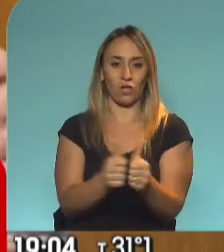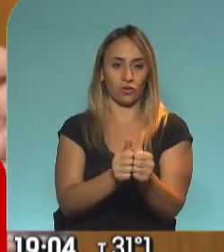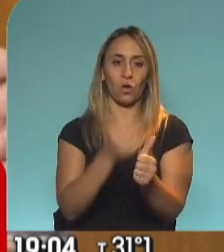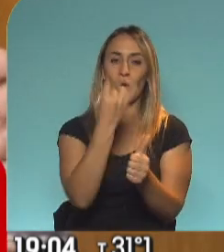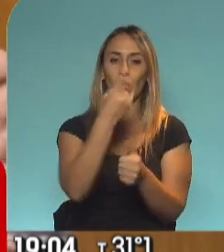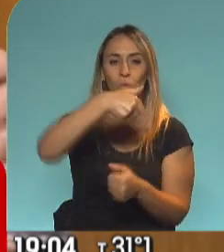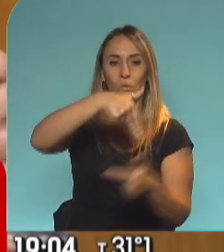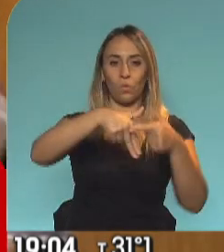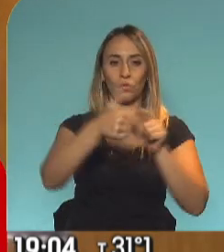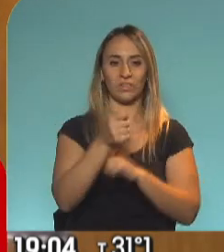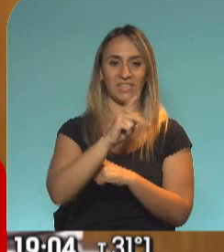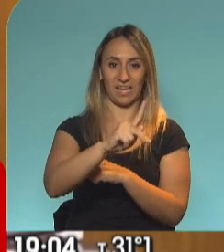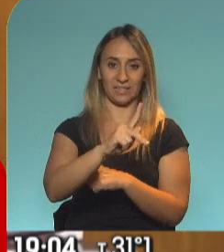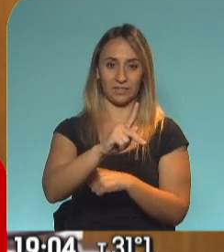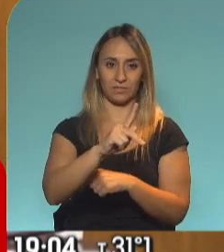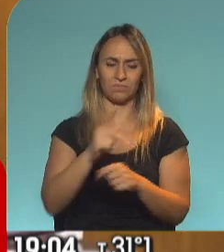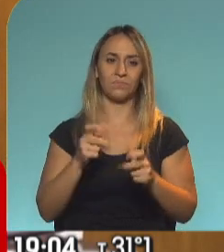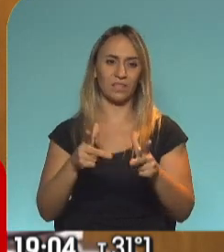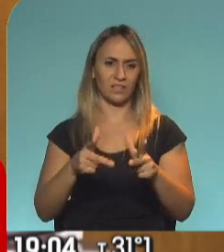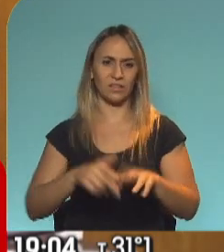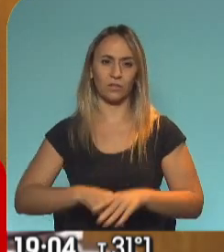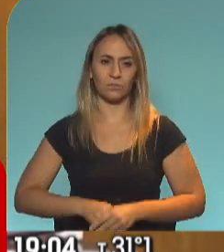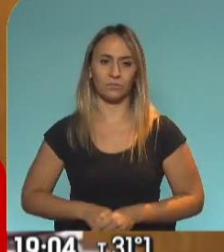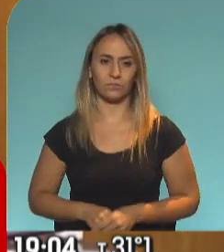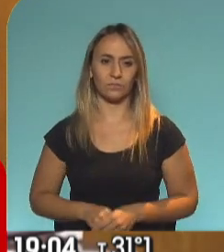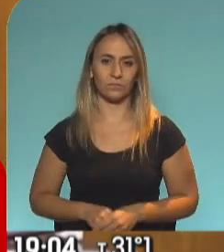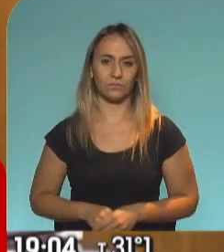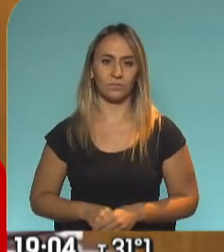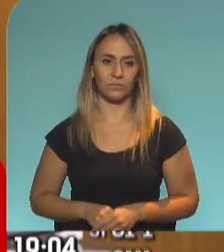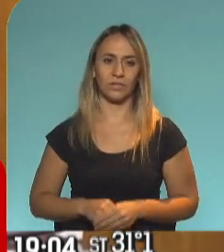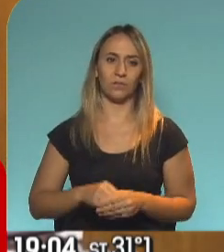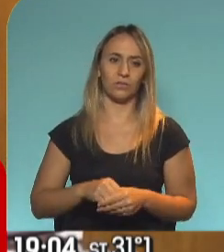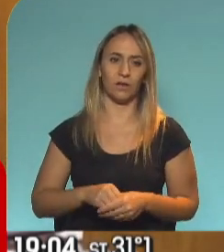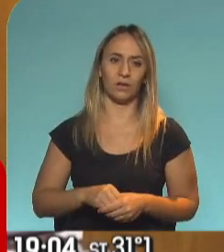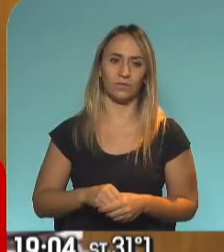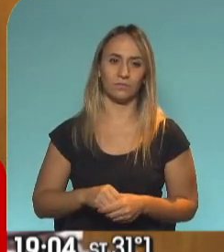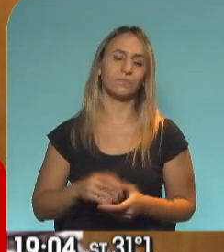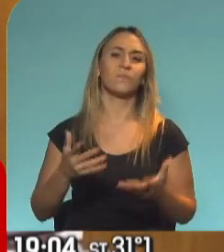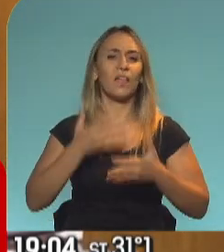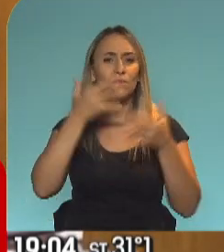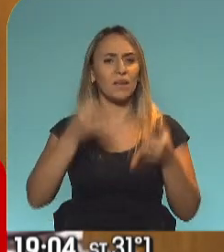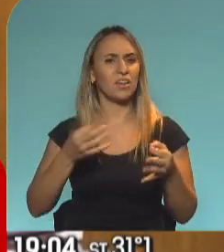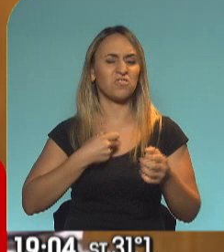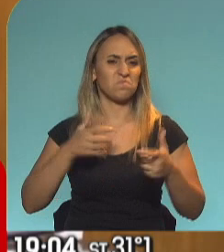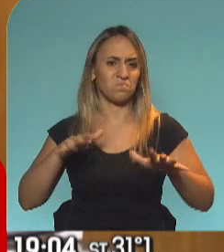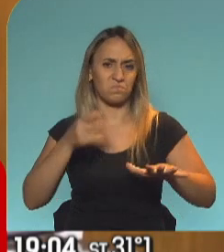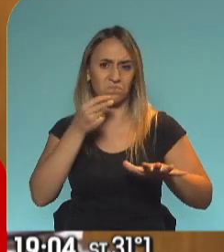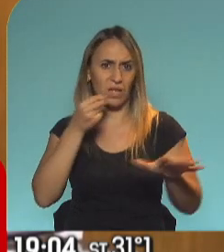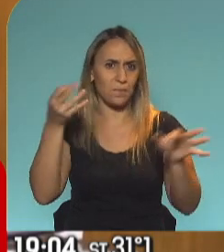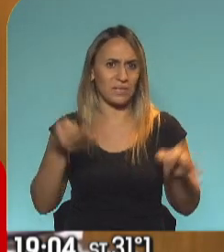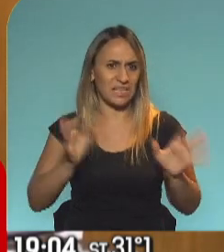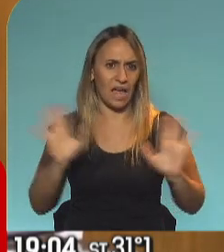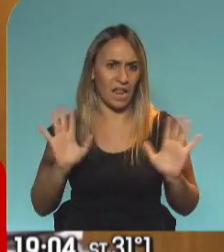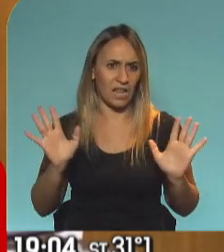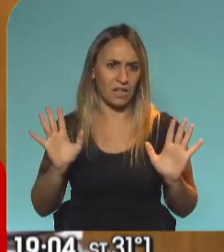y esto decía. Y en verdad, no estoy haciendo nada especial. Estoy haciendo lo que debe hacer un presidente de los